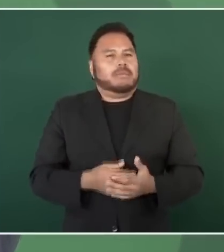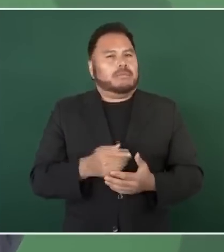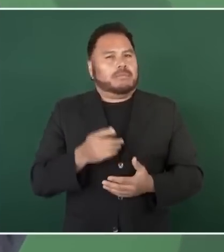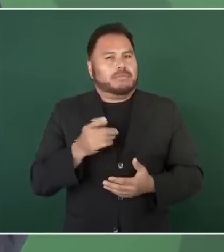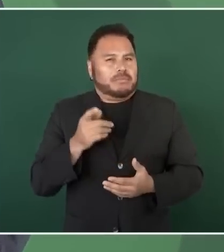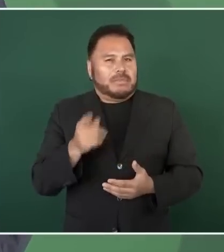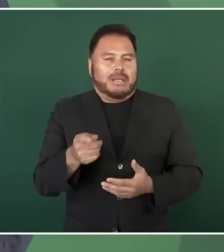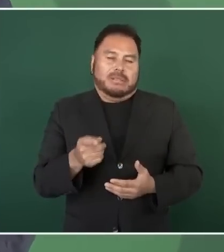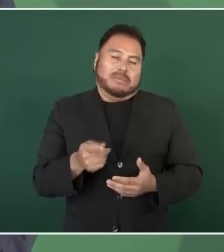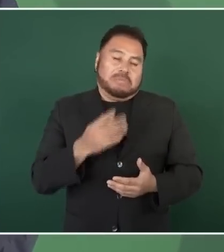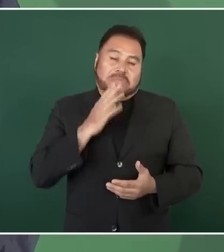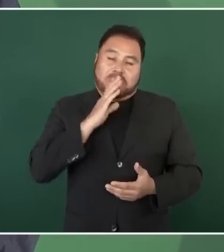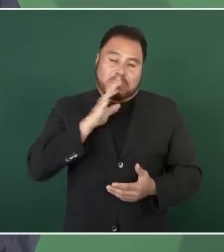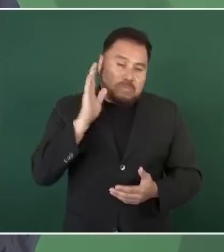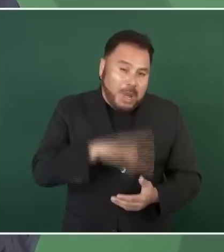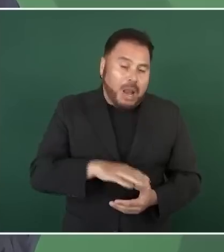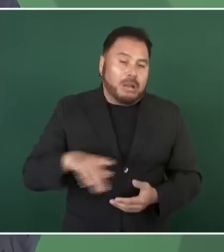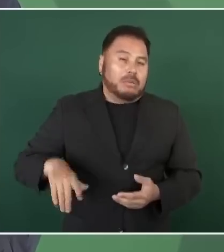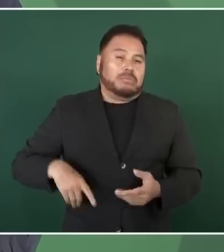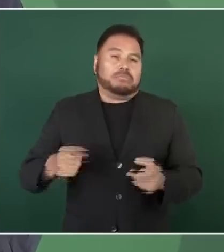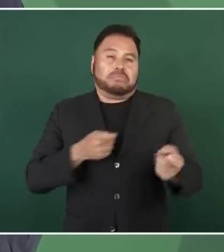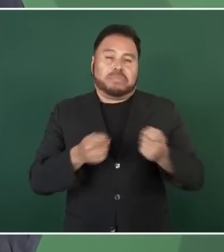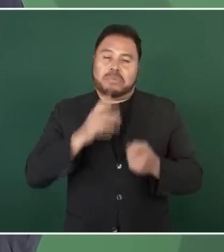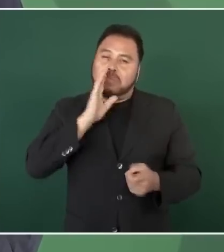no fue mal gobernante.